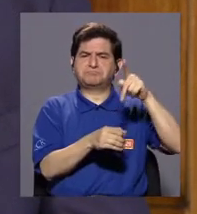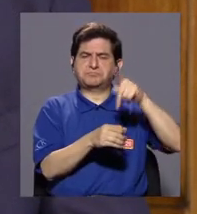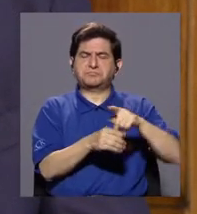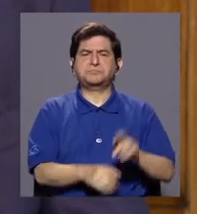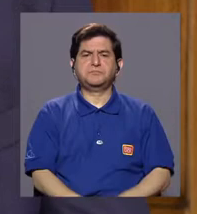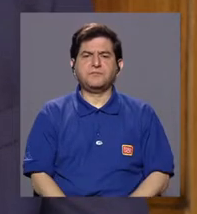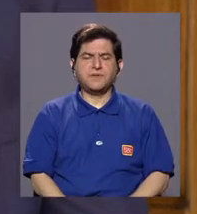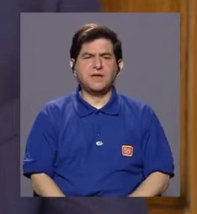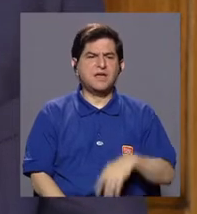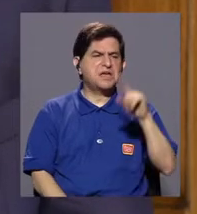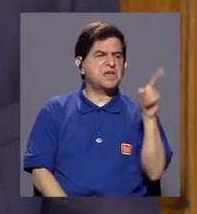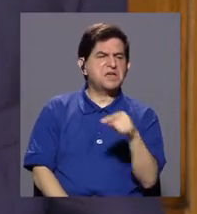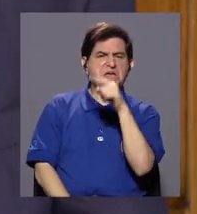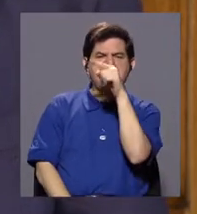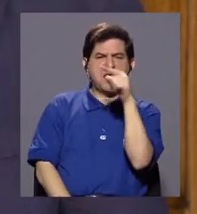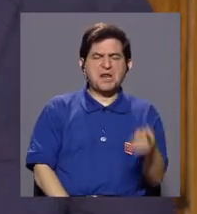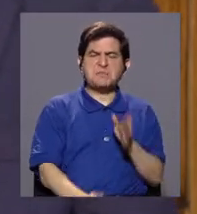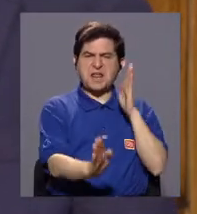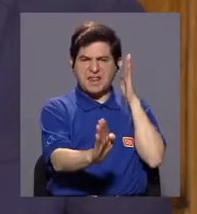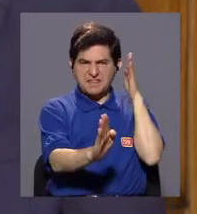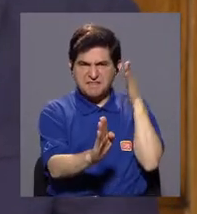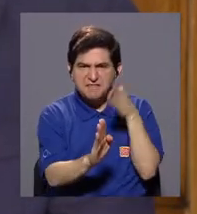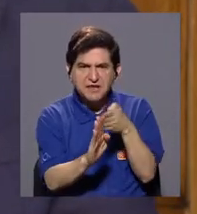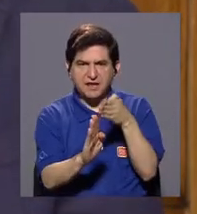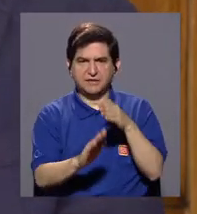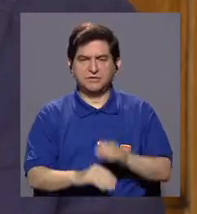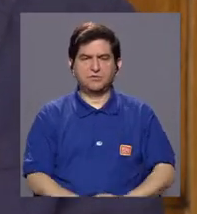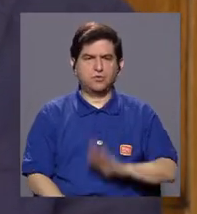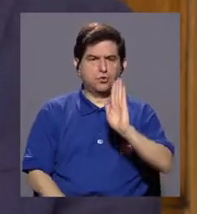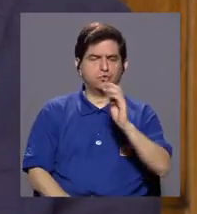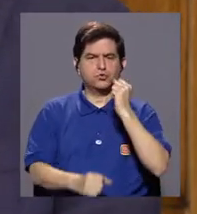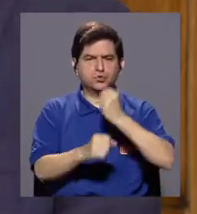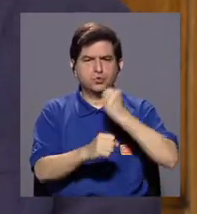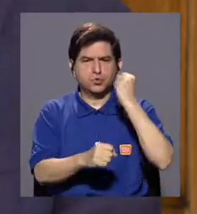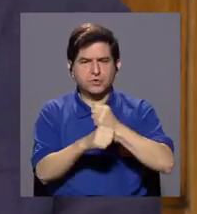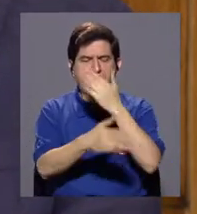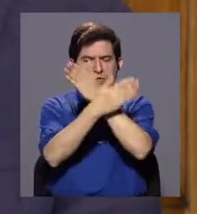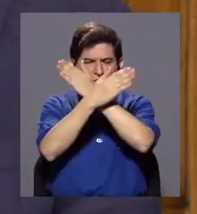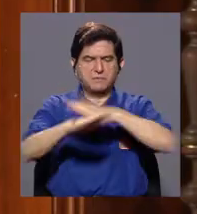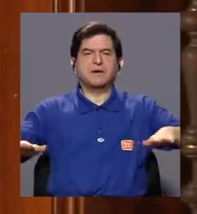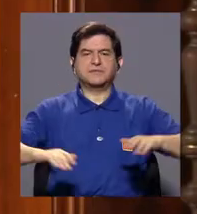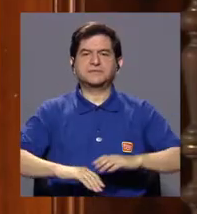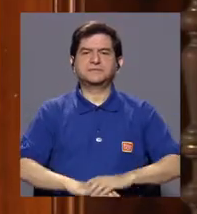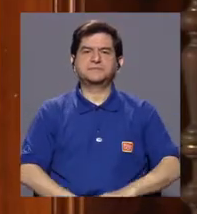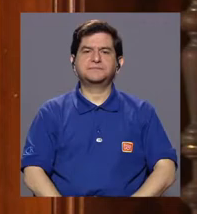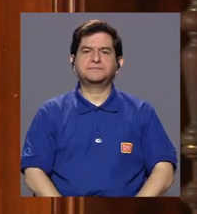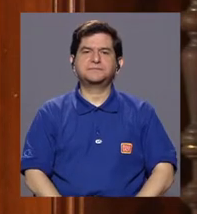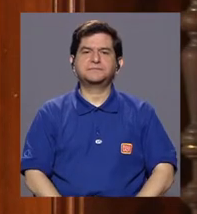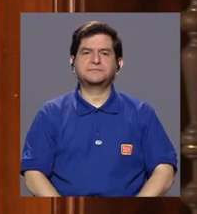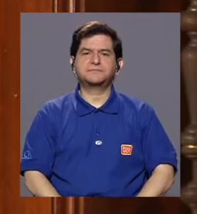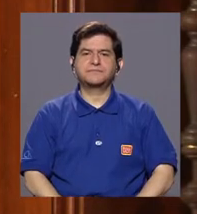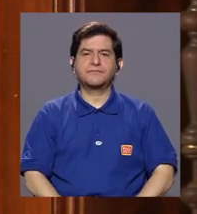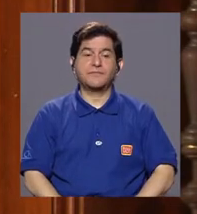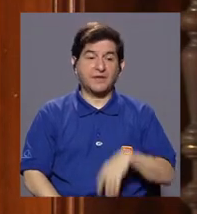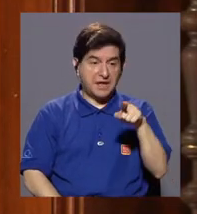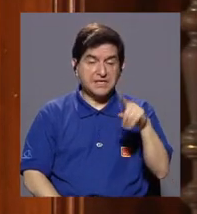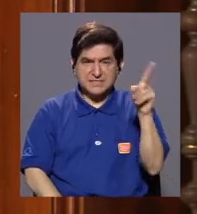que descalificaban directamente sus esfuerzos de paz. Y